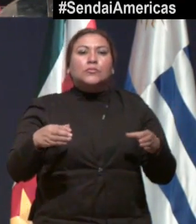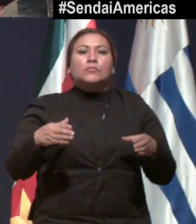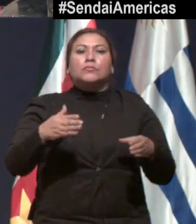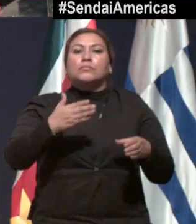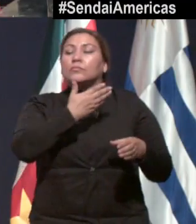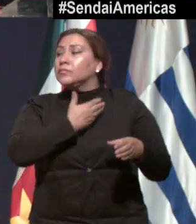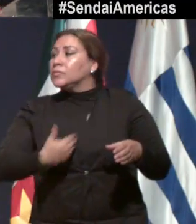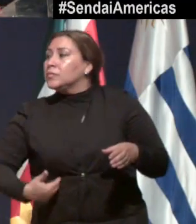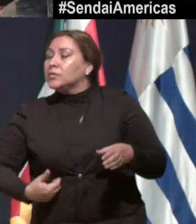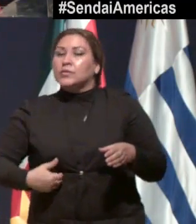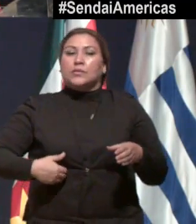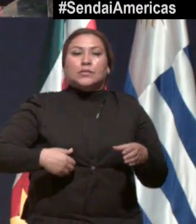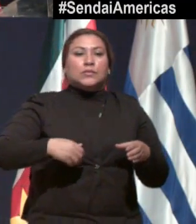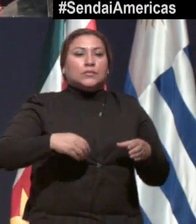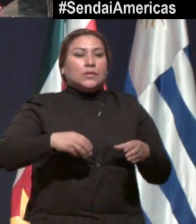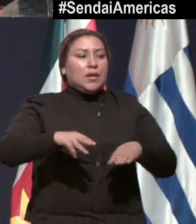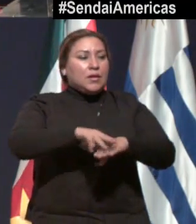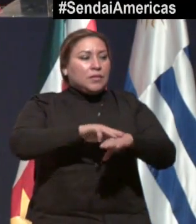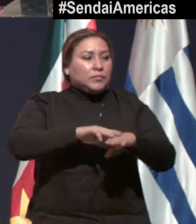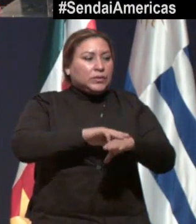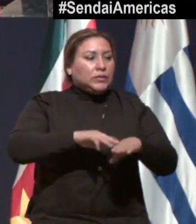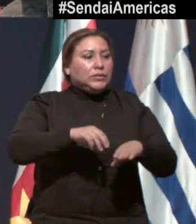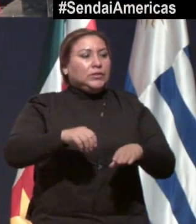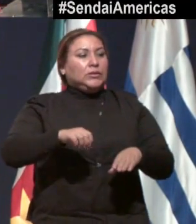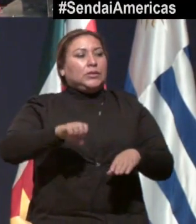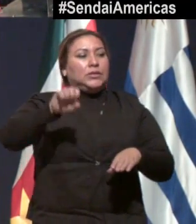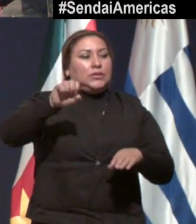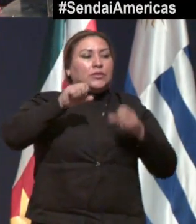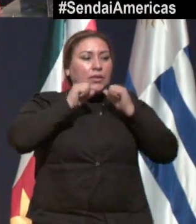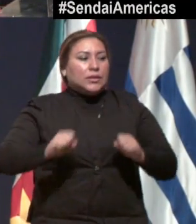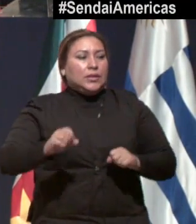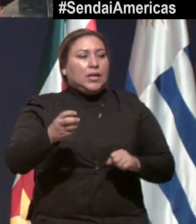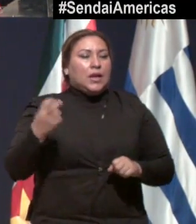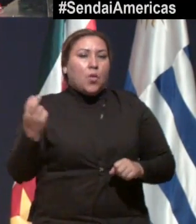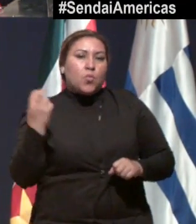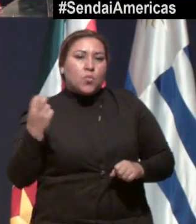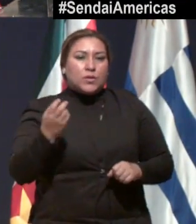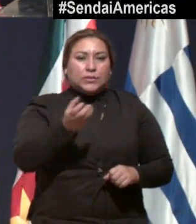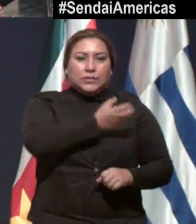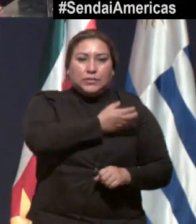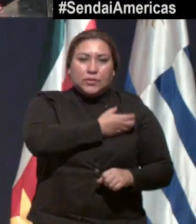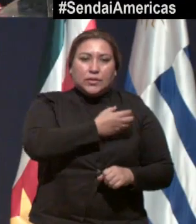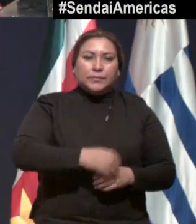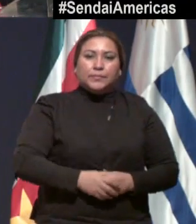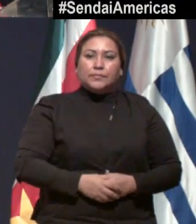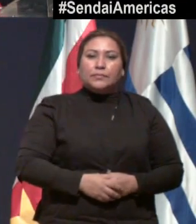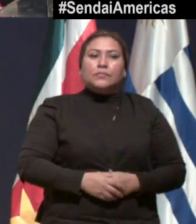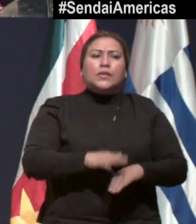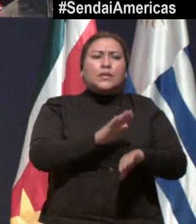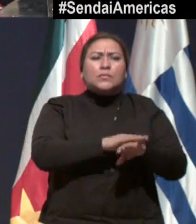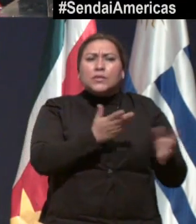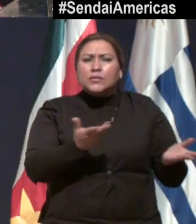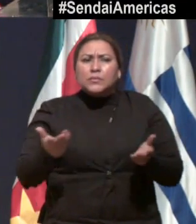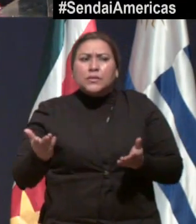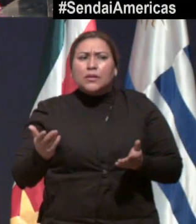Roa, ministro de la Secretaría de la Emergencia Nacional del Paraguay. Invitamos también